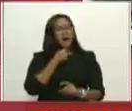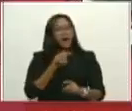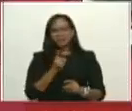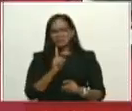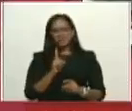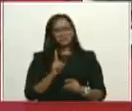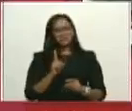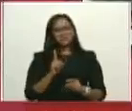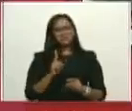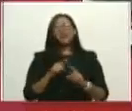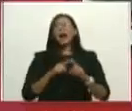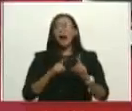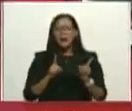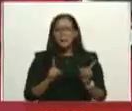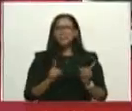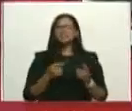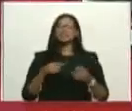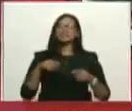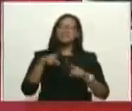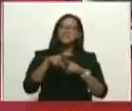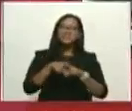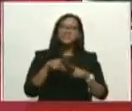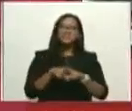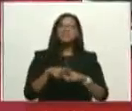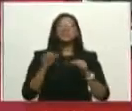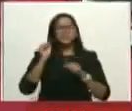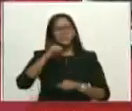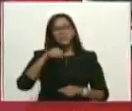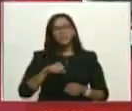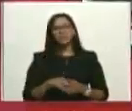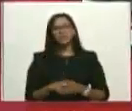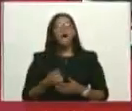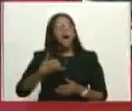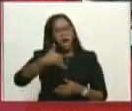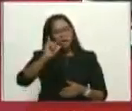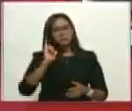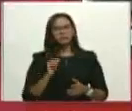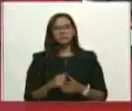fácil. Perturbaciones habrá,